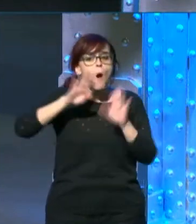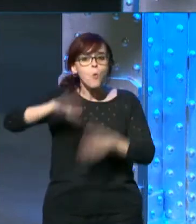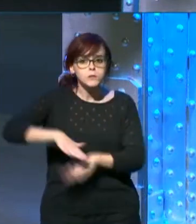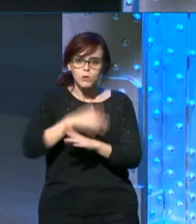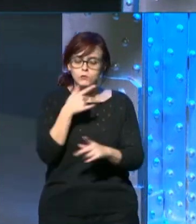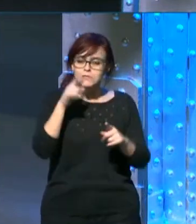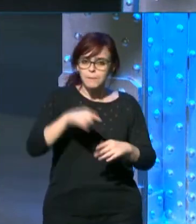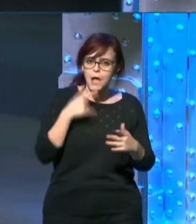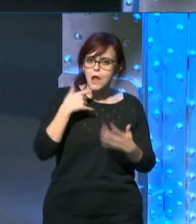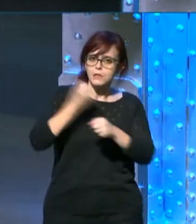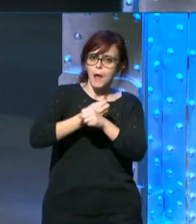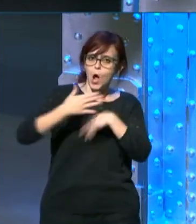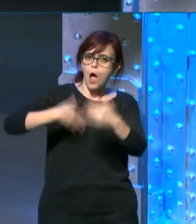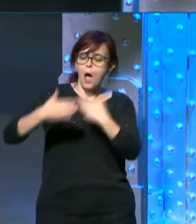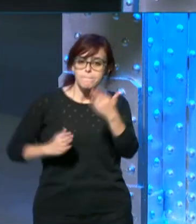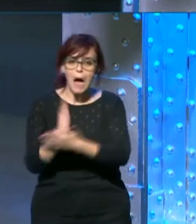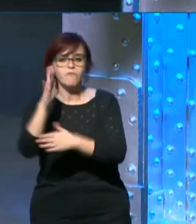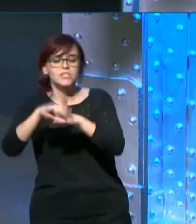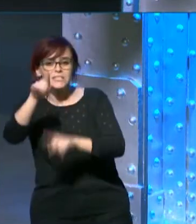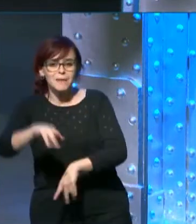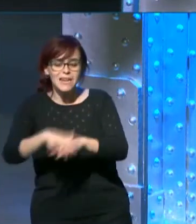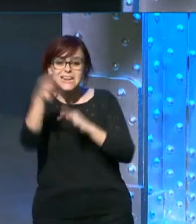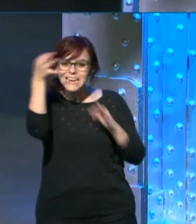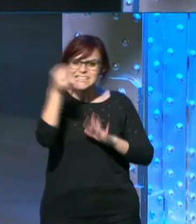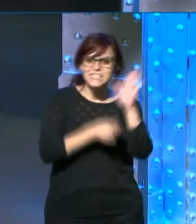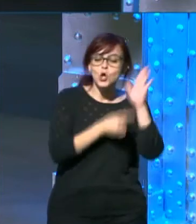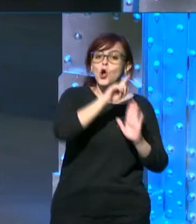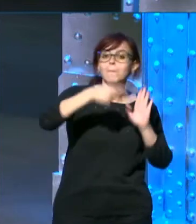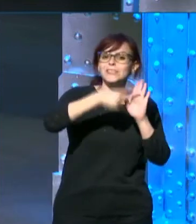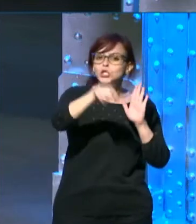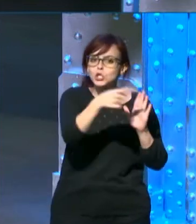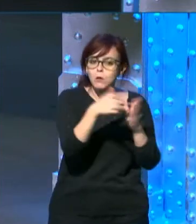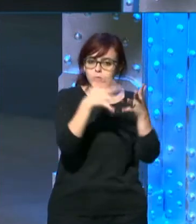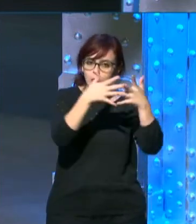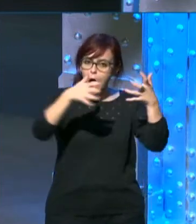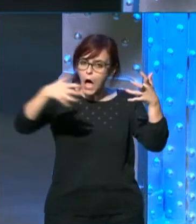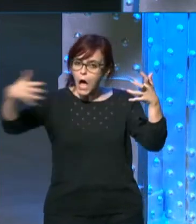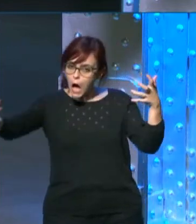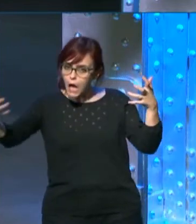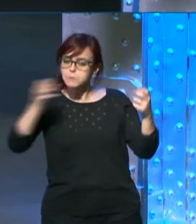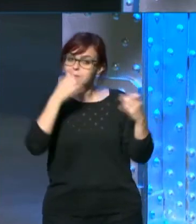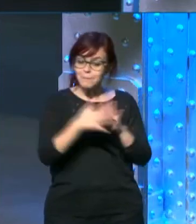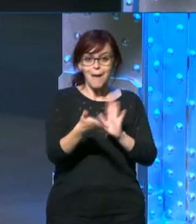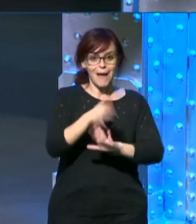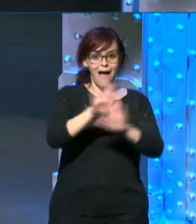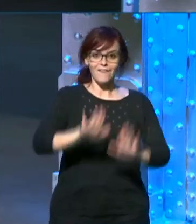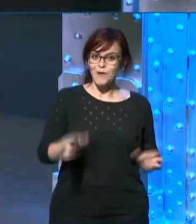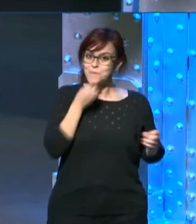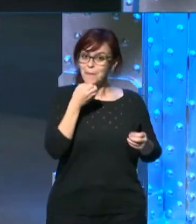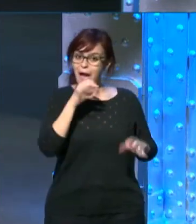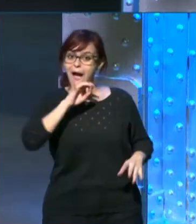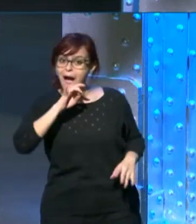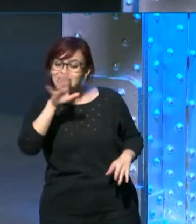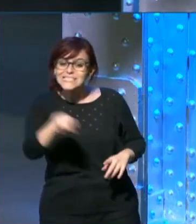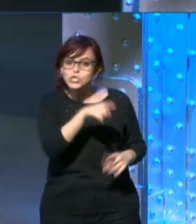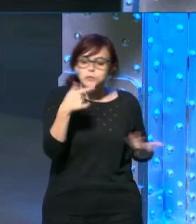que nos dificultaba mucho el trabajo era saber cuándo un requisito estaba completo o no. Habíamos puesto todo y había el momento de, venga, pues hemos acabado. Bueno, ¿hemos acabado